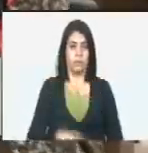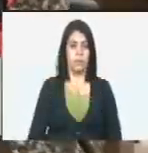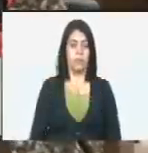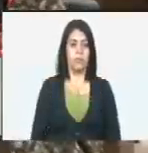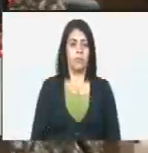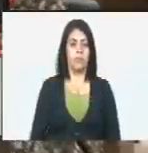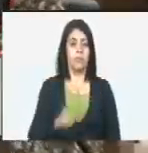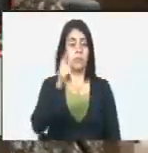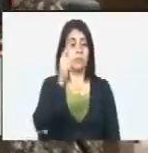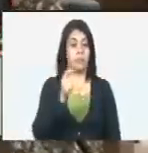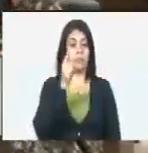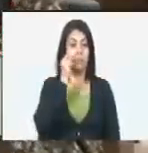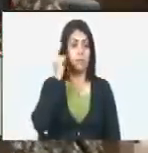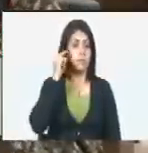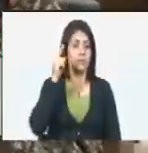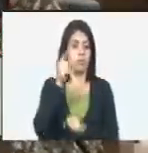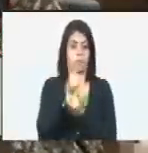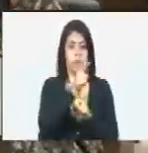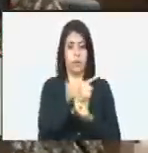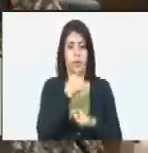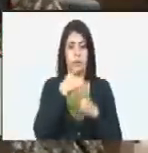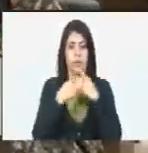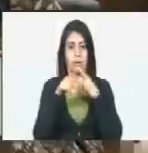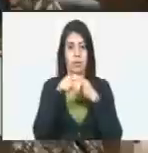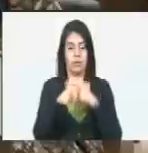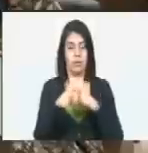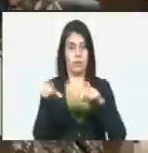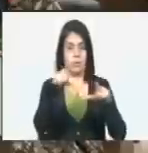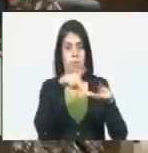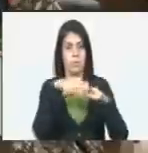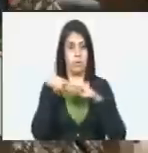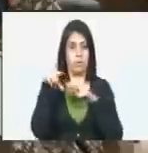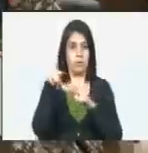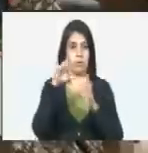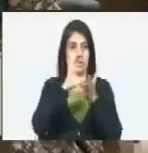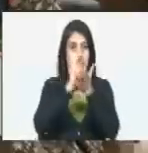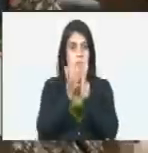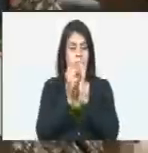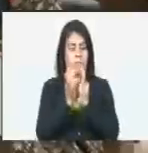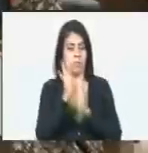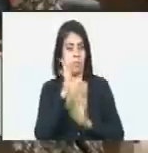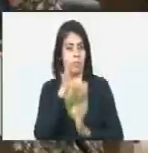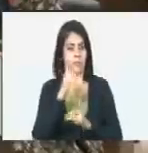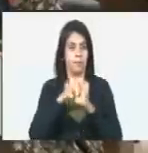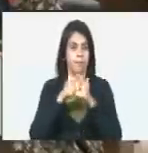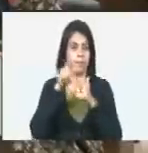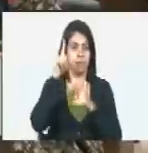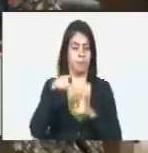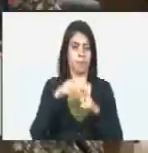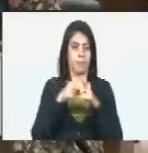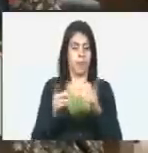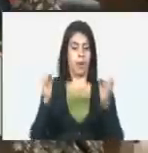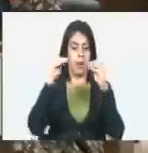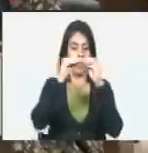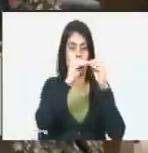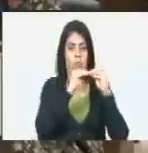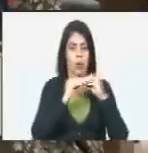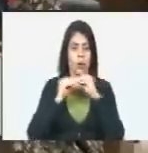diputados, señalar que el espacio geográfico depende también de los tratados,